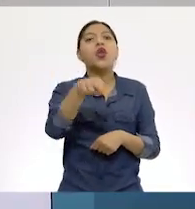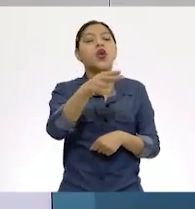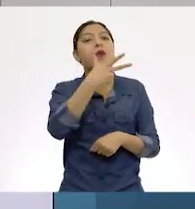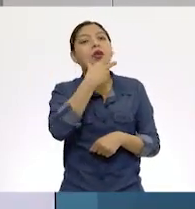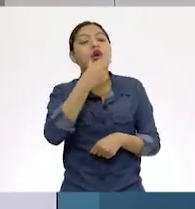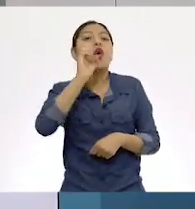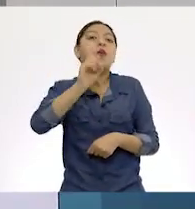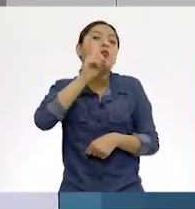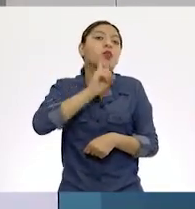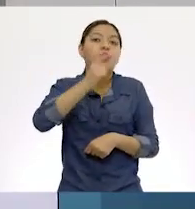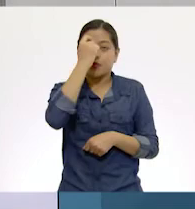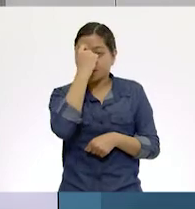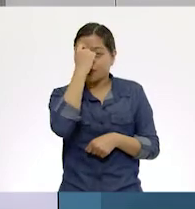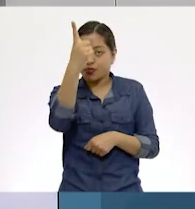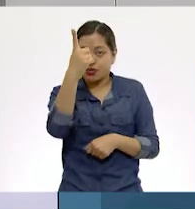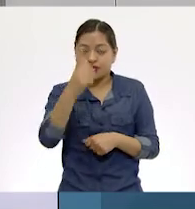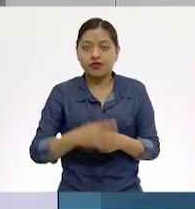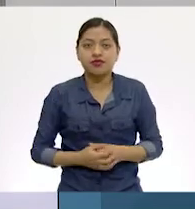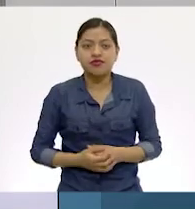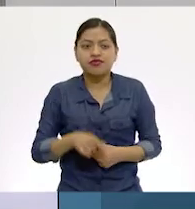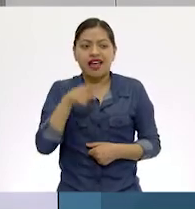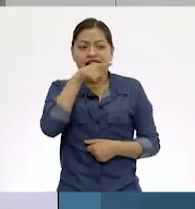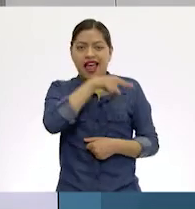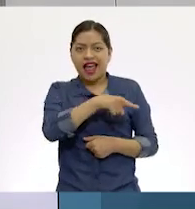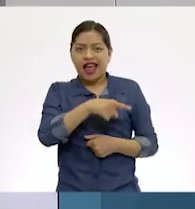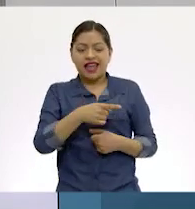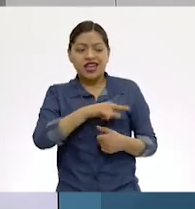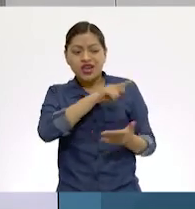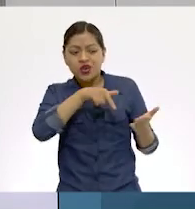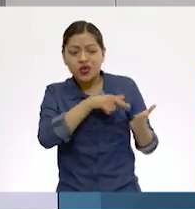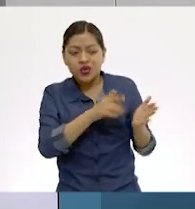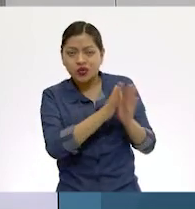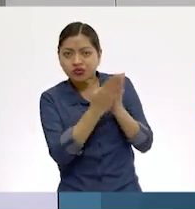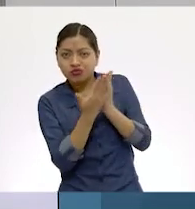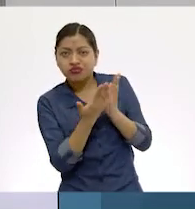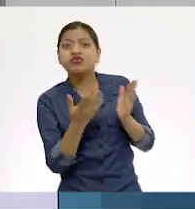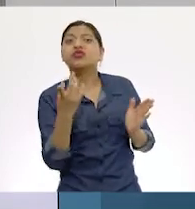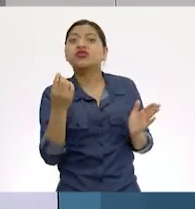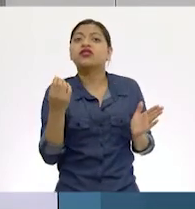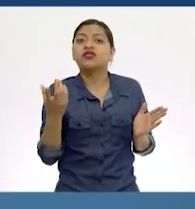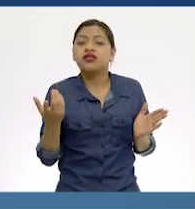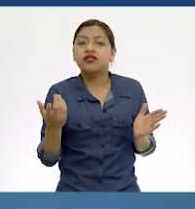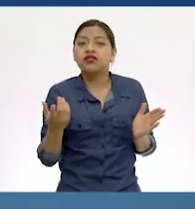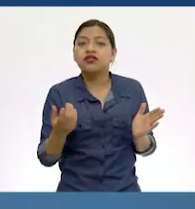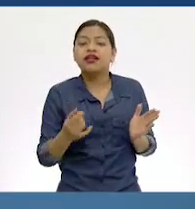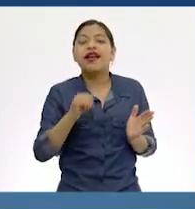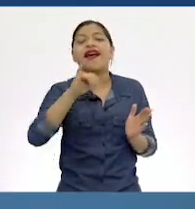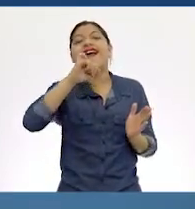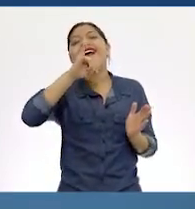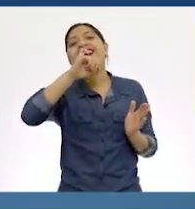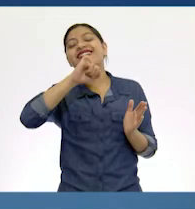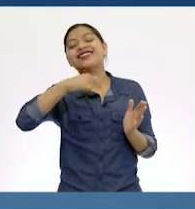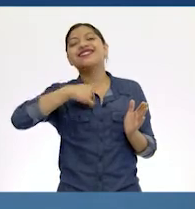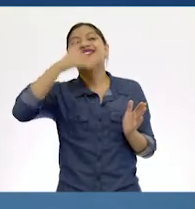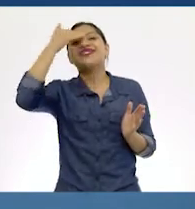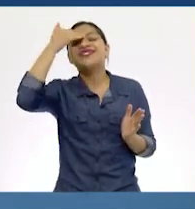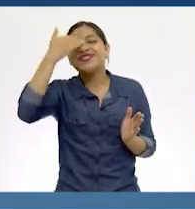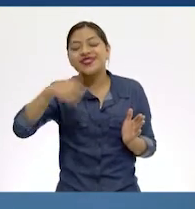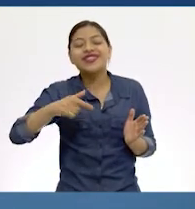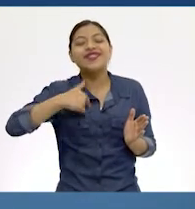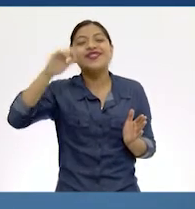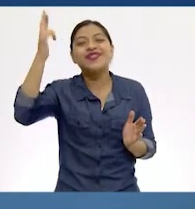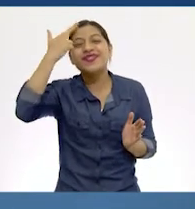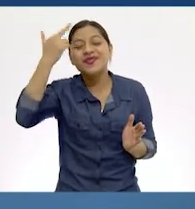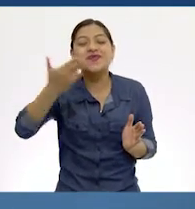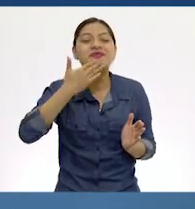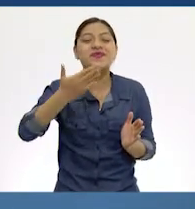bien. Recuerden, ¿en qué parte del libro se encuentran esos datos que han mencionado? Sí, yo me acuerdo muy